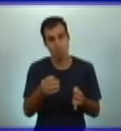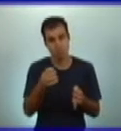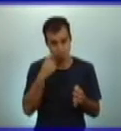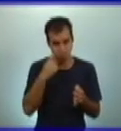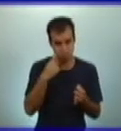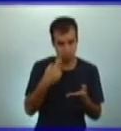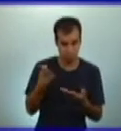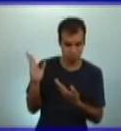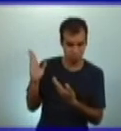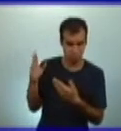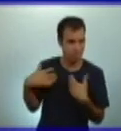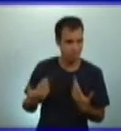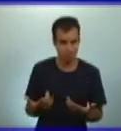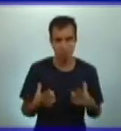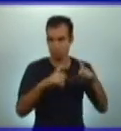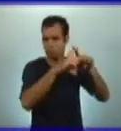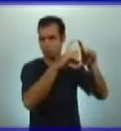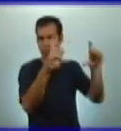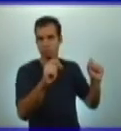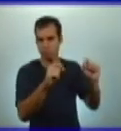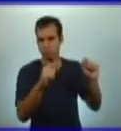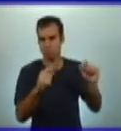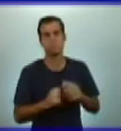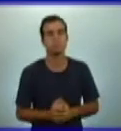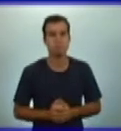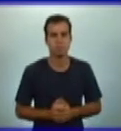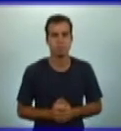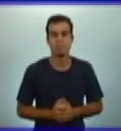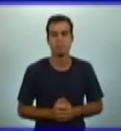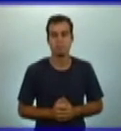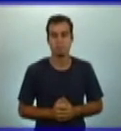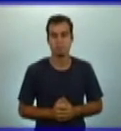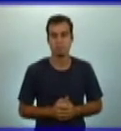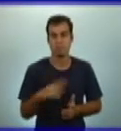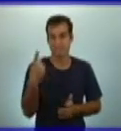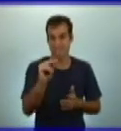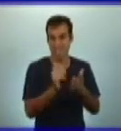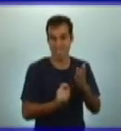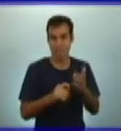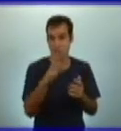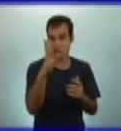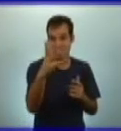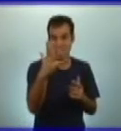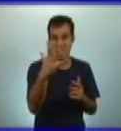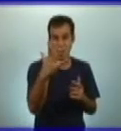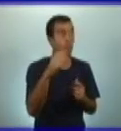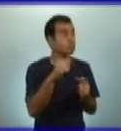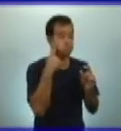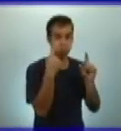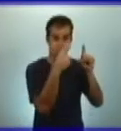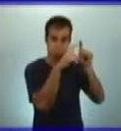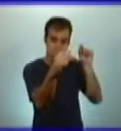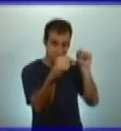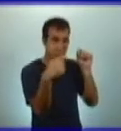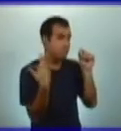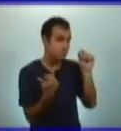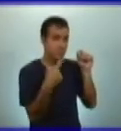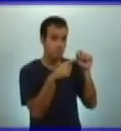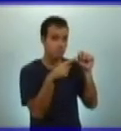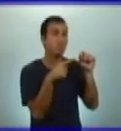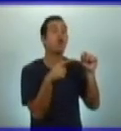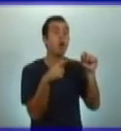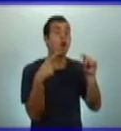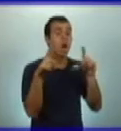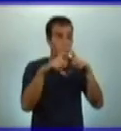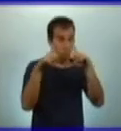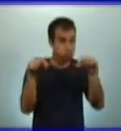continuación. Un problema. Ejercicio 5. Aparece un problema muy sencillo, porque la intención de este